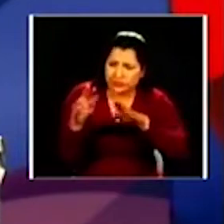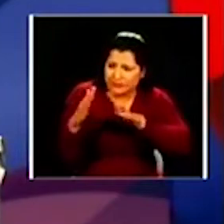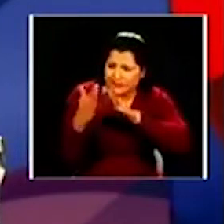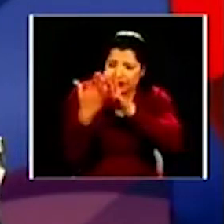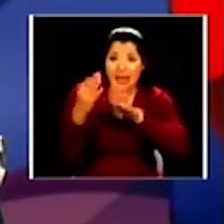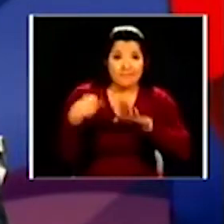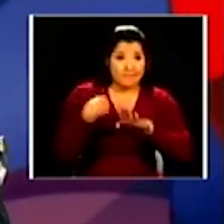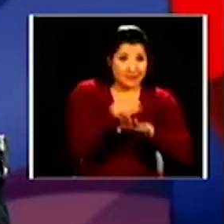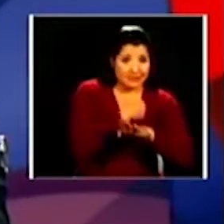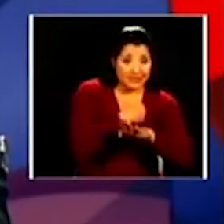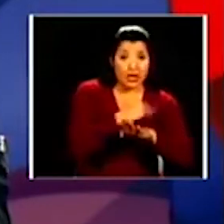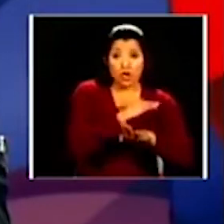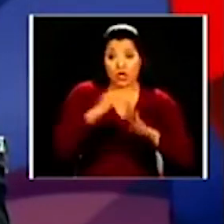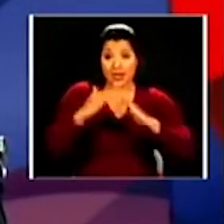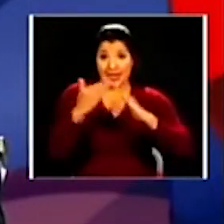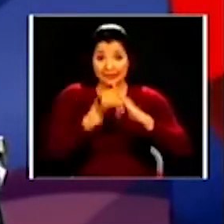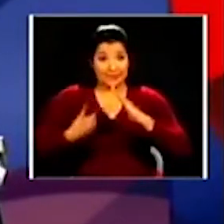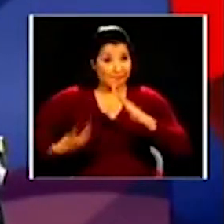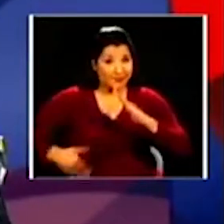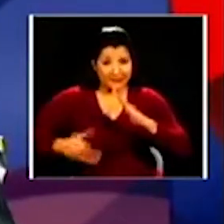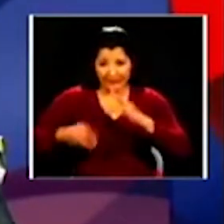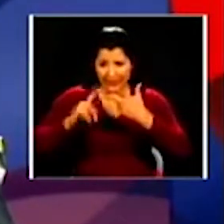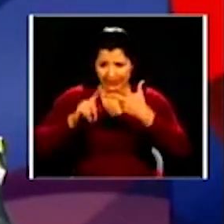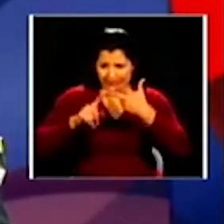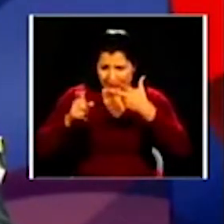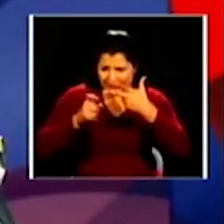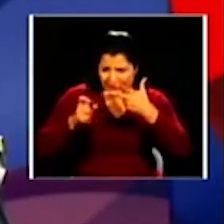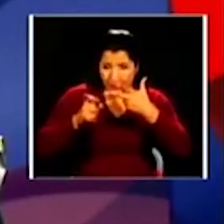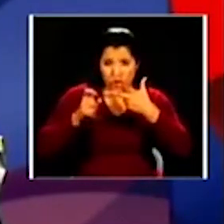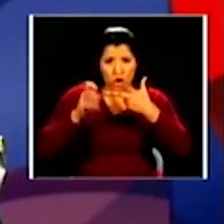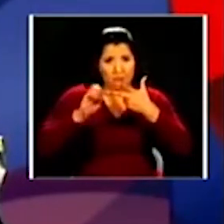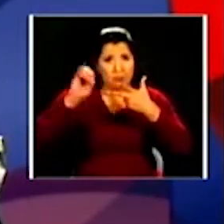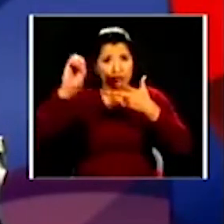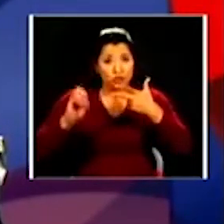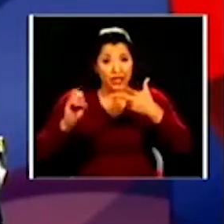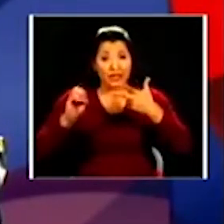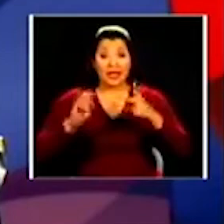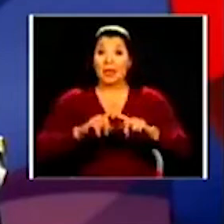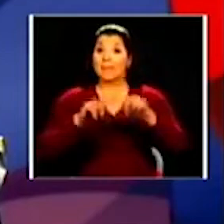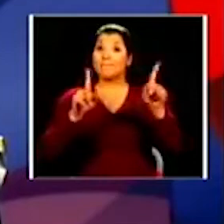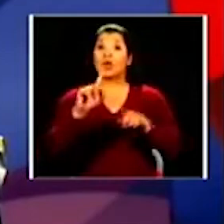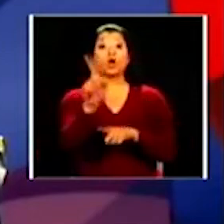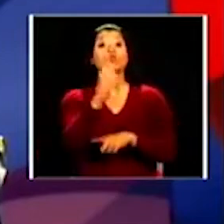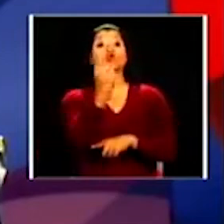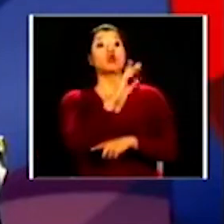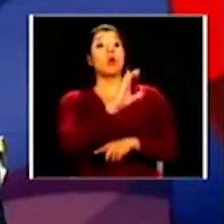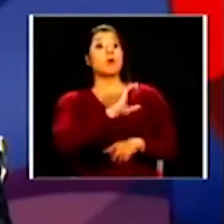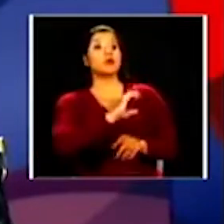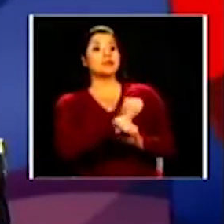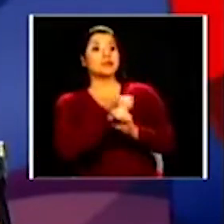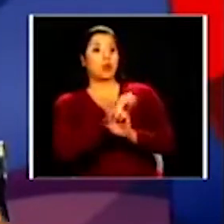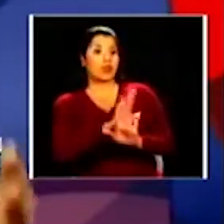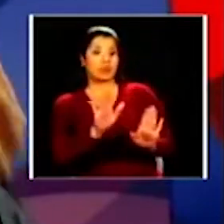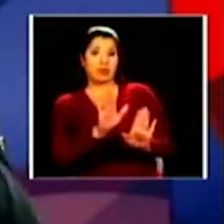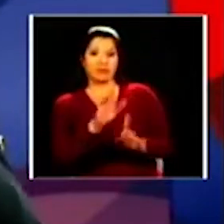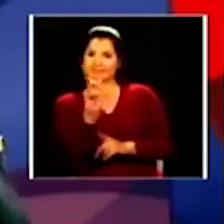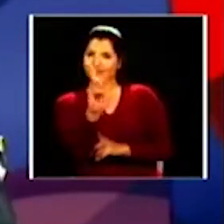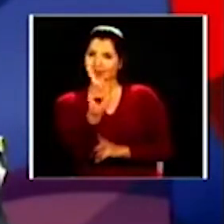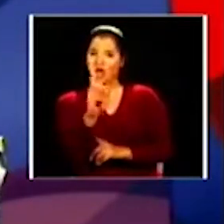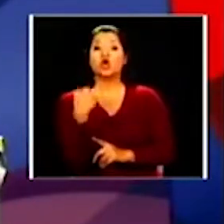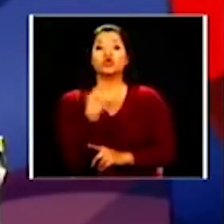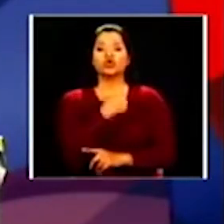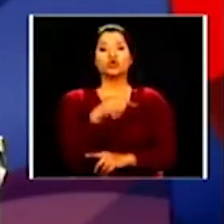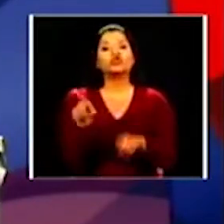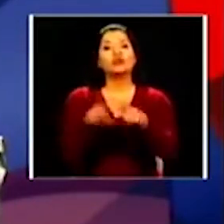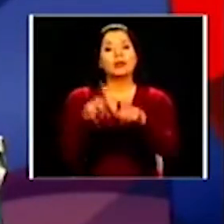y otros, de esos indicadores. Pero ese espacio no quedará nada más en la parte policial y de seguridad. Ahí tenemos que trabajar con